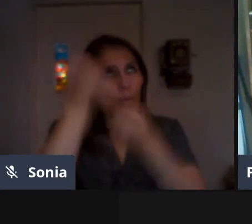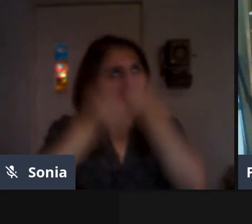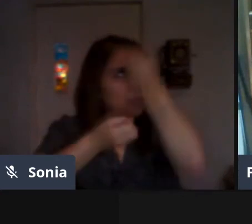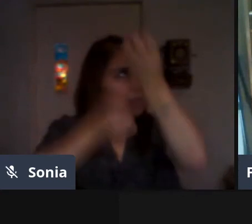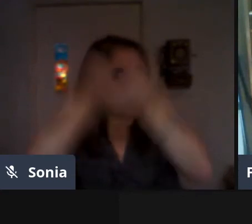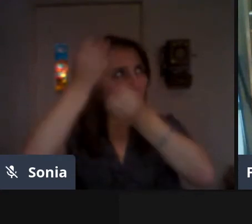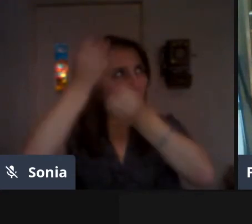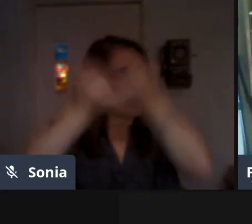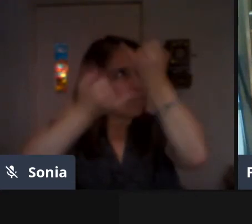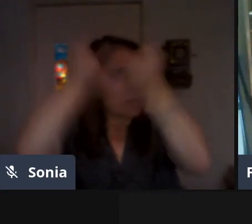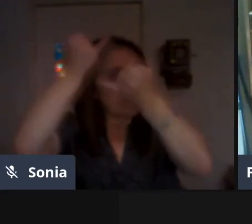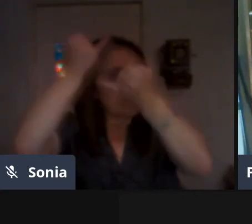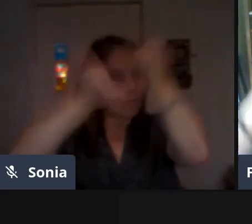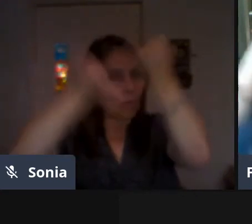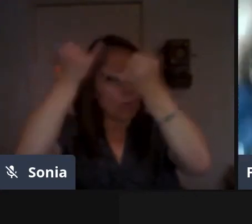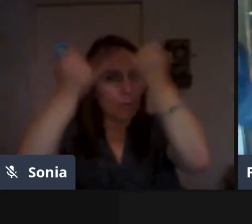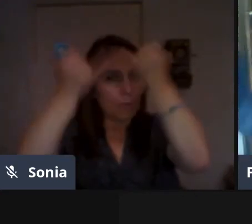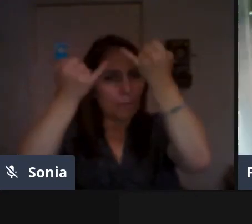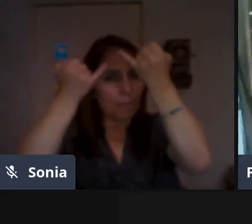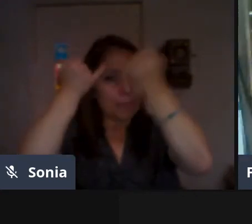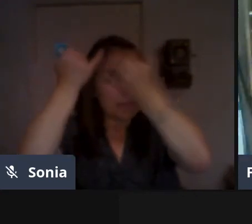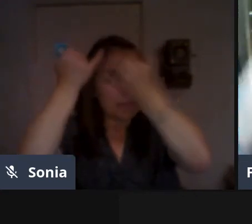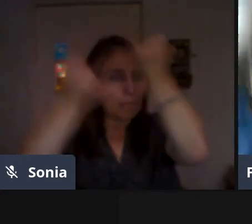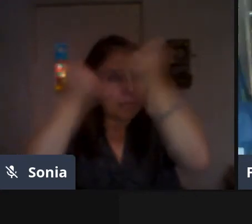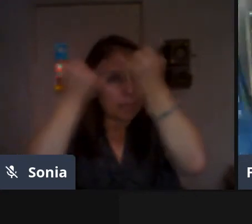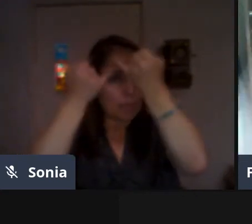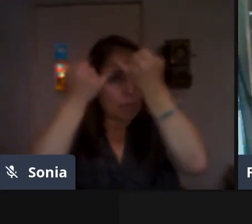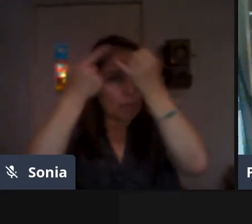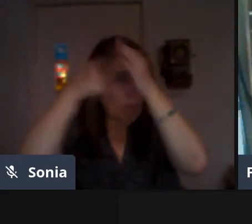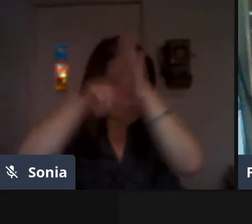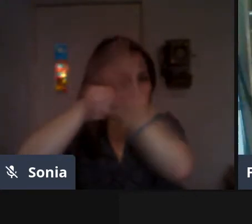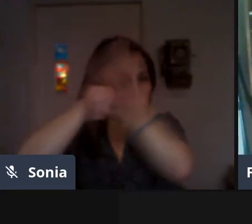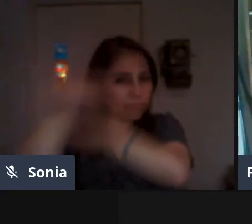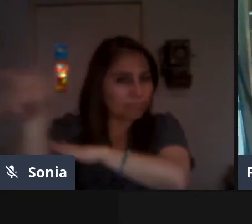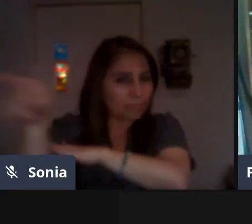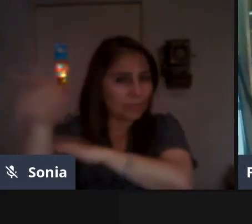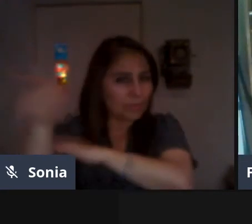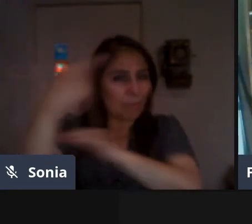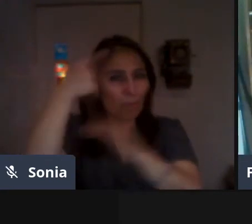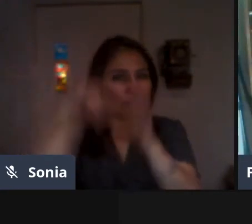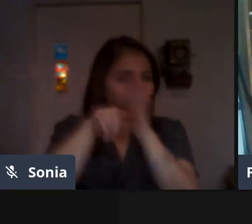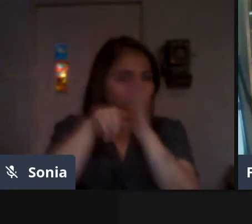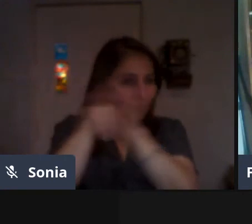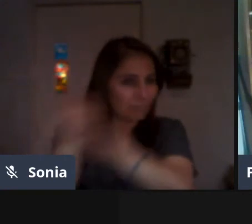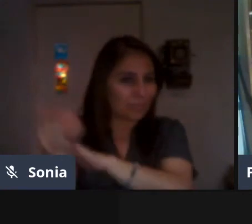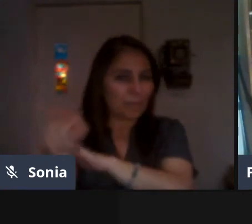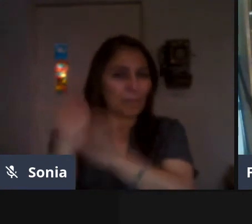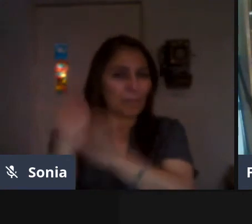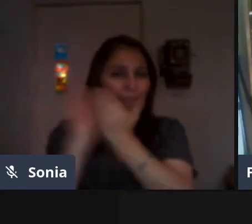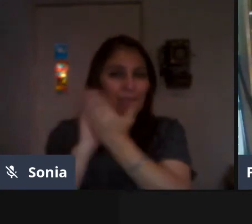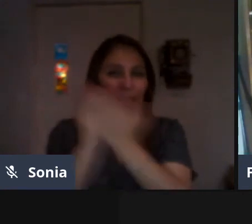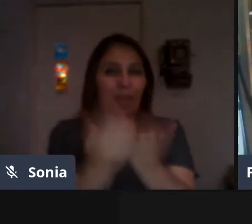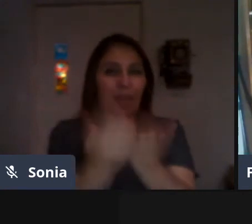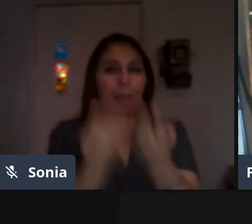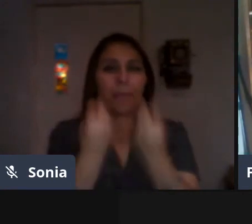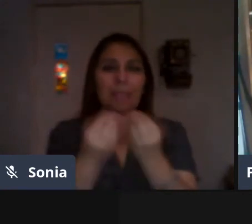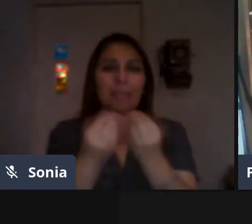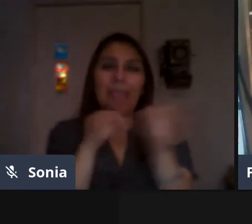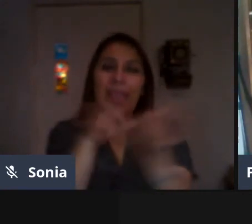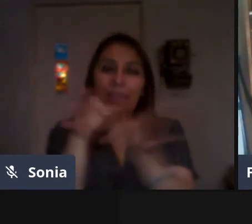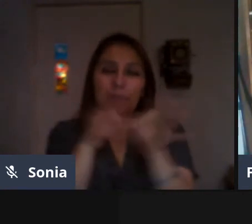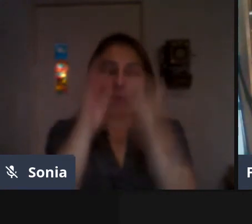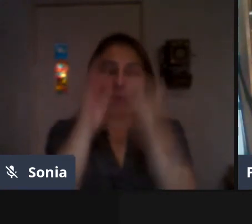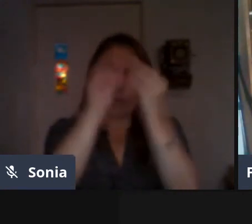como una especie de puja literaria que me permitiera es una manera y en